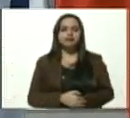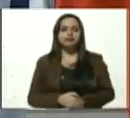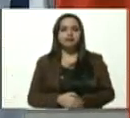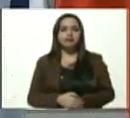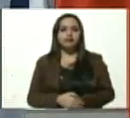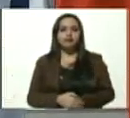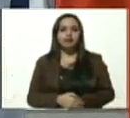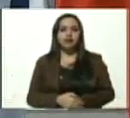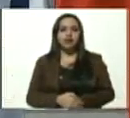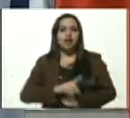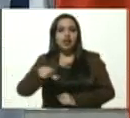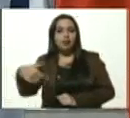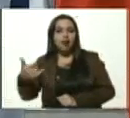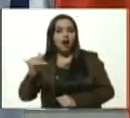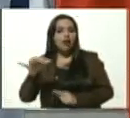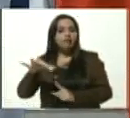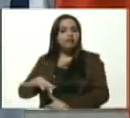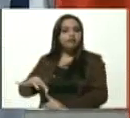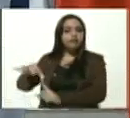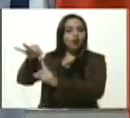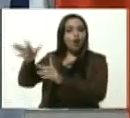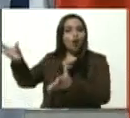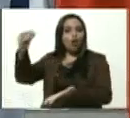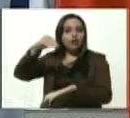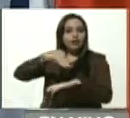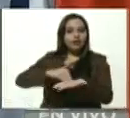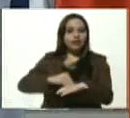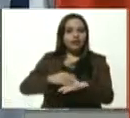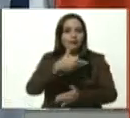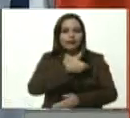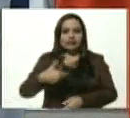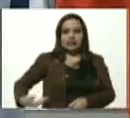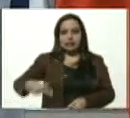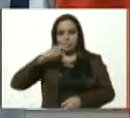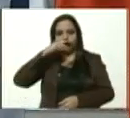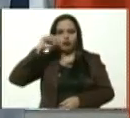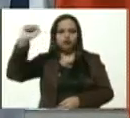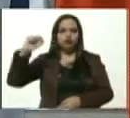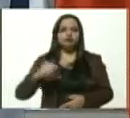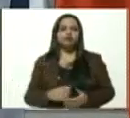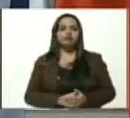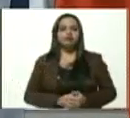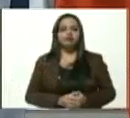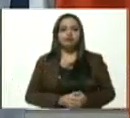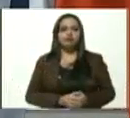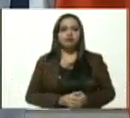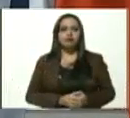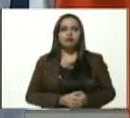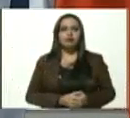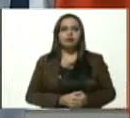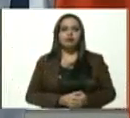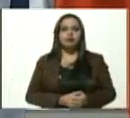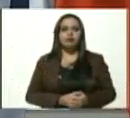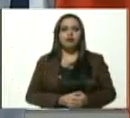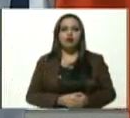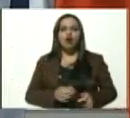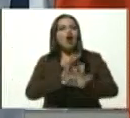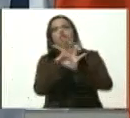quedó reelecto el actual presidente Nicolás Maduro. Es decir, acciones